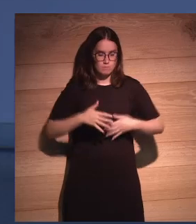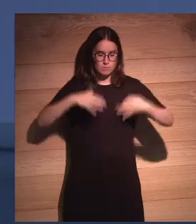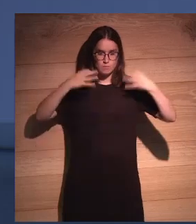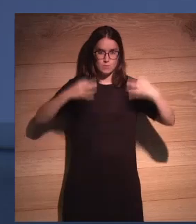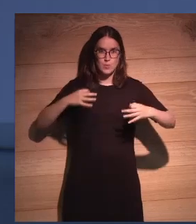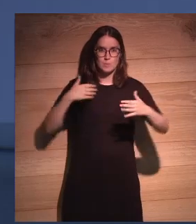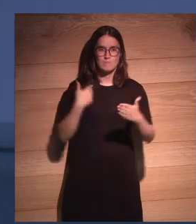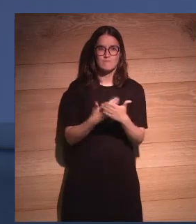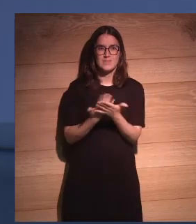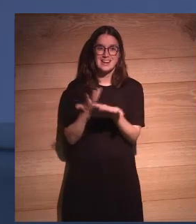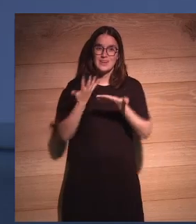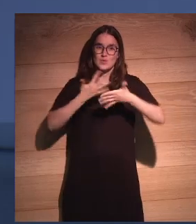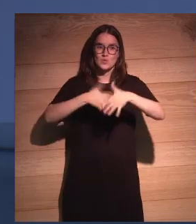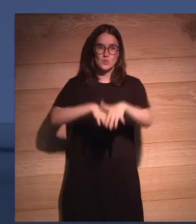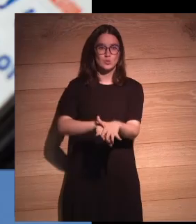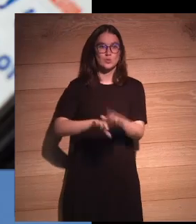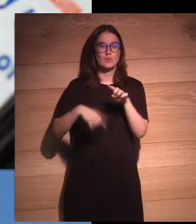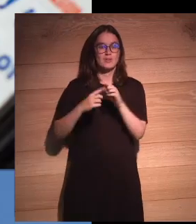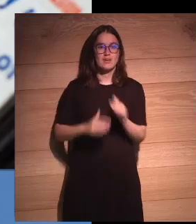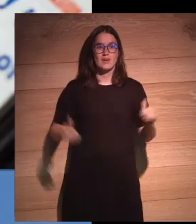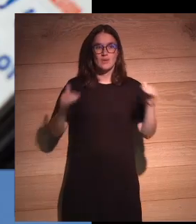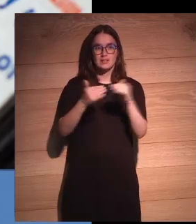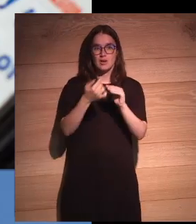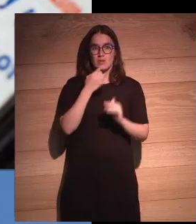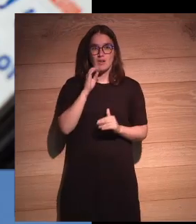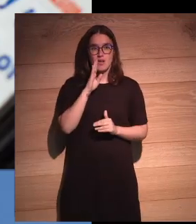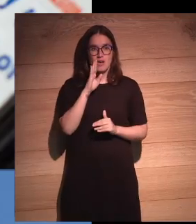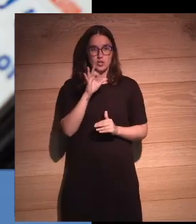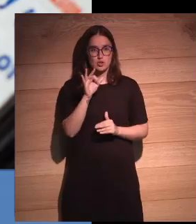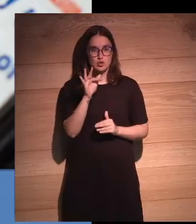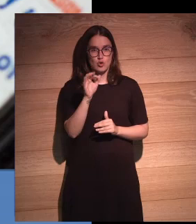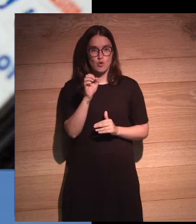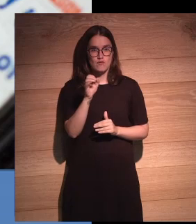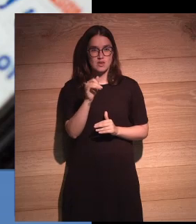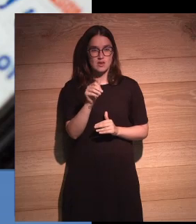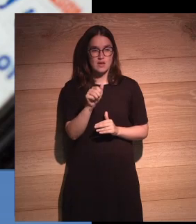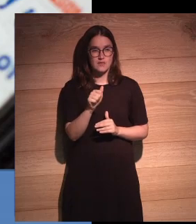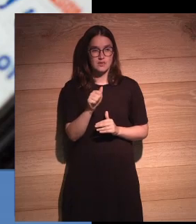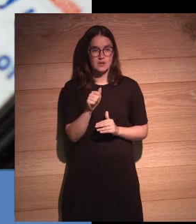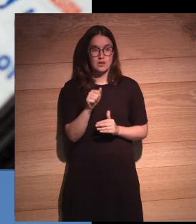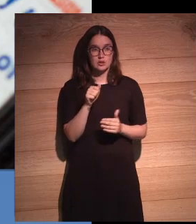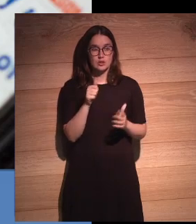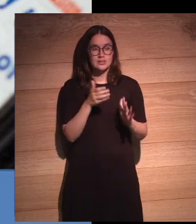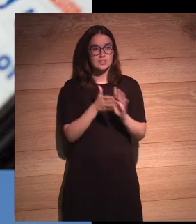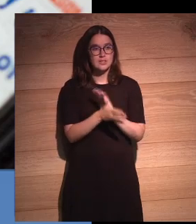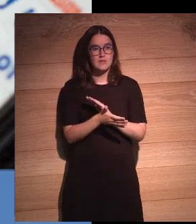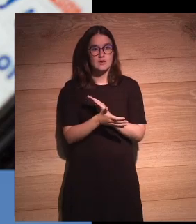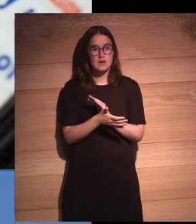asegurar y garantizar la inclusión y la igualdad. Como decía Sofía, esto es una gran